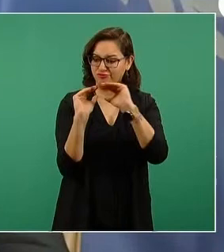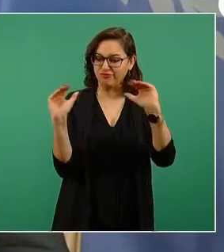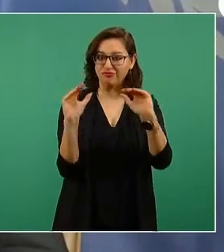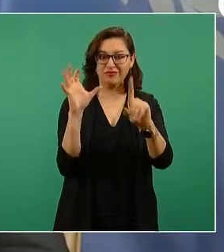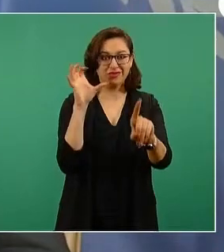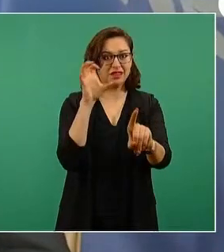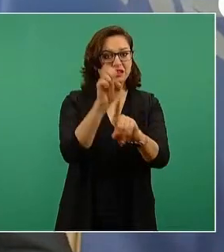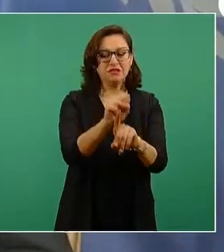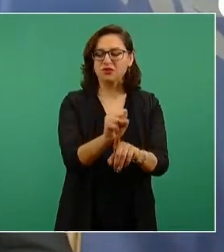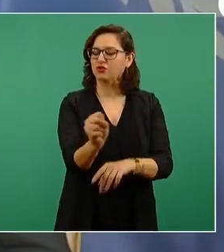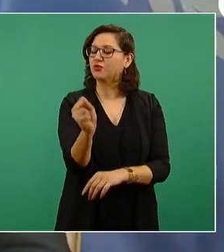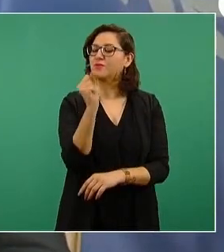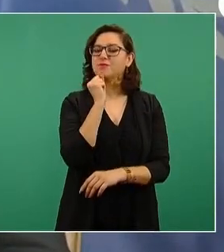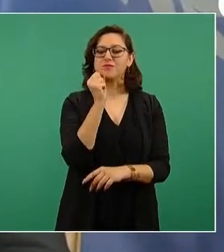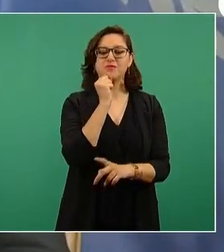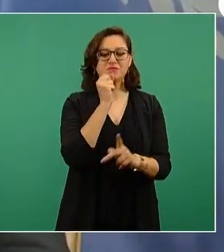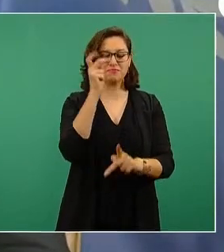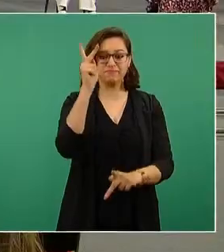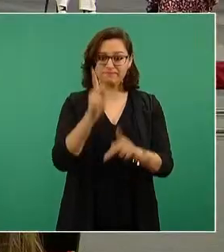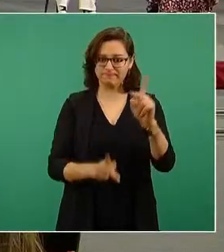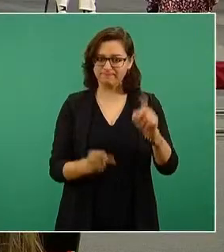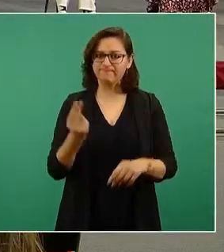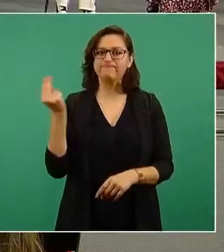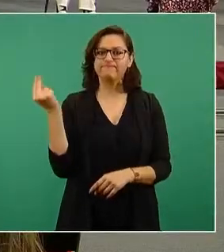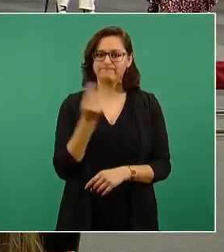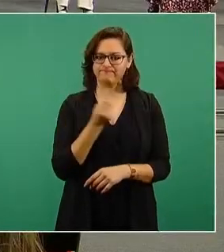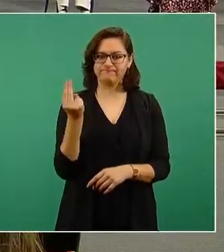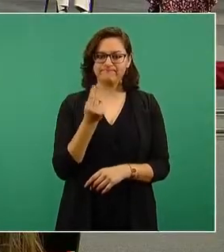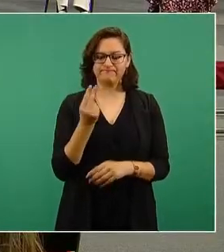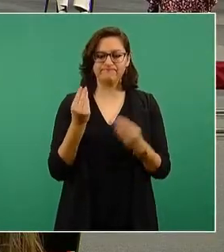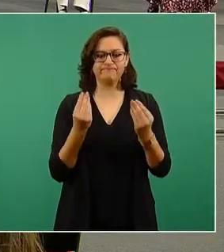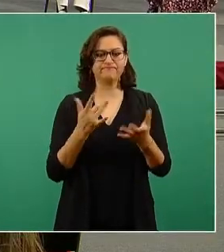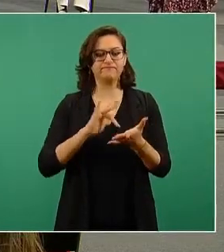humanos de este siglo. Muchas gracias.